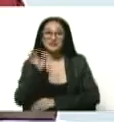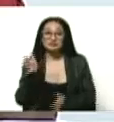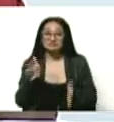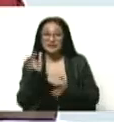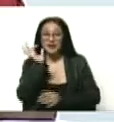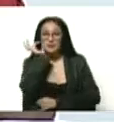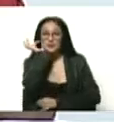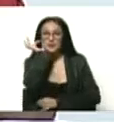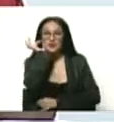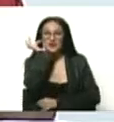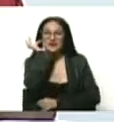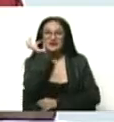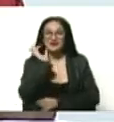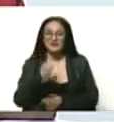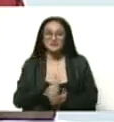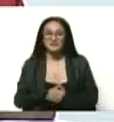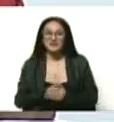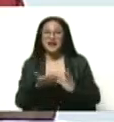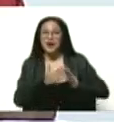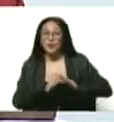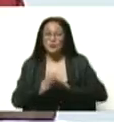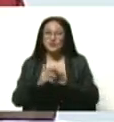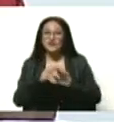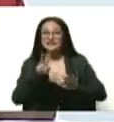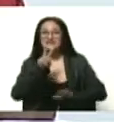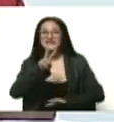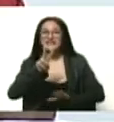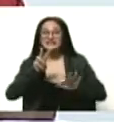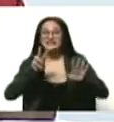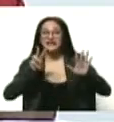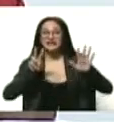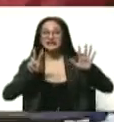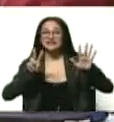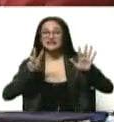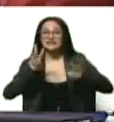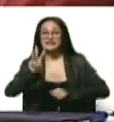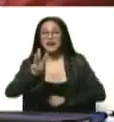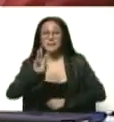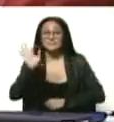79%. Y en las comunidades, 73%.